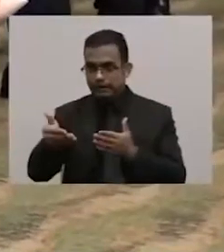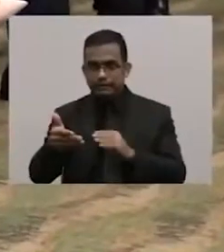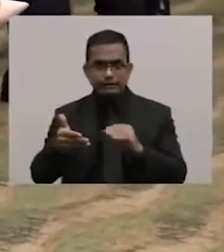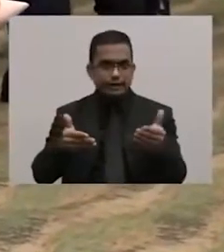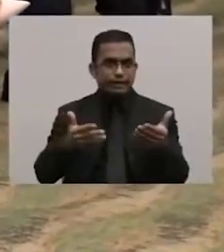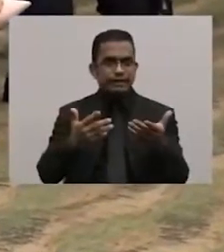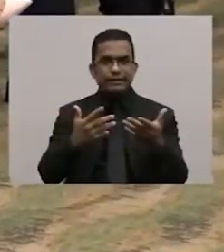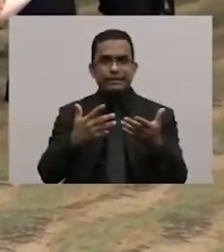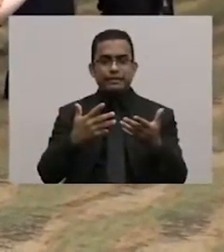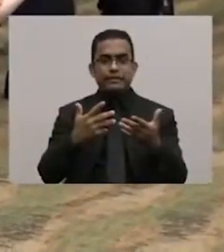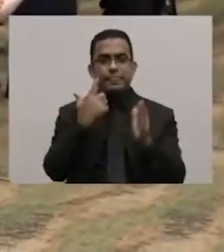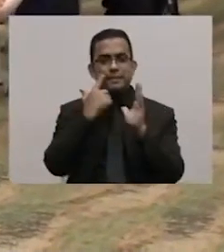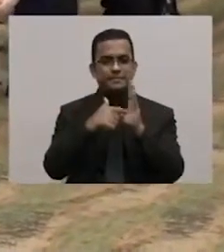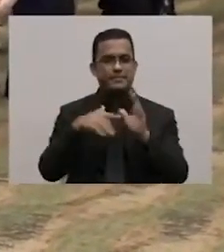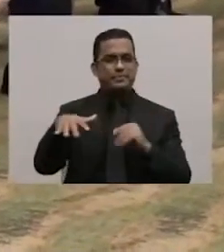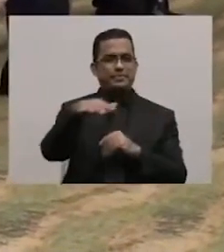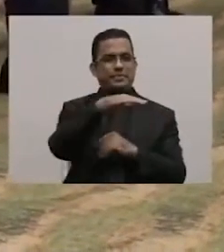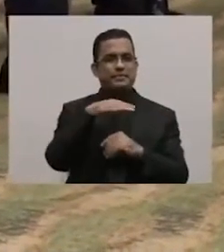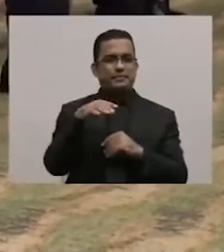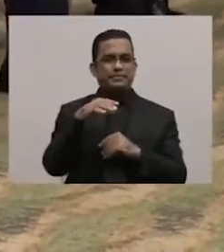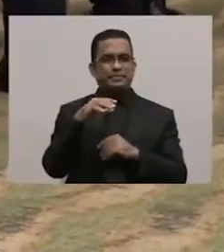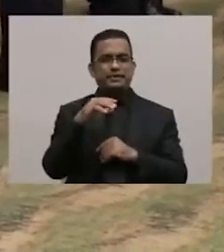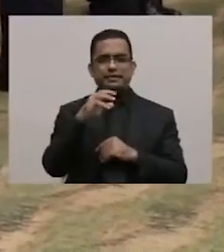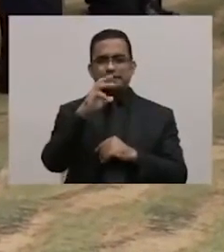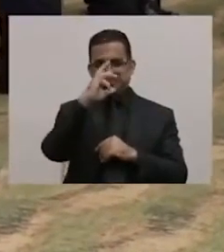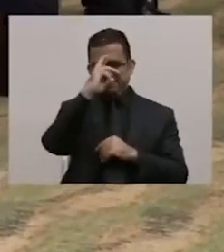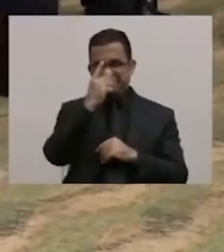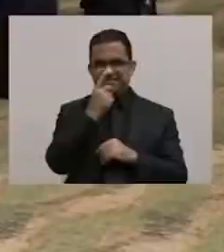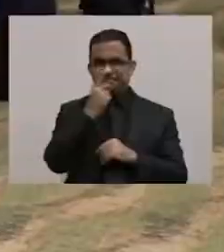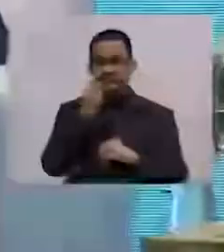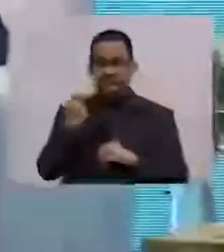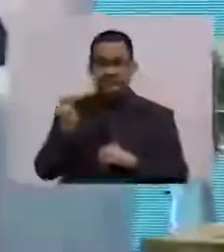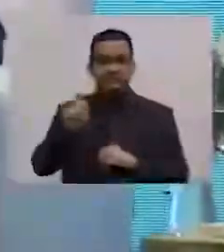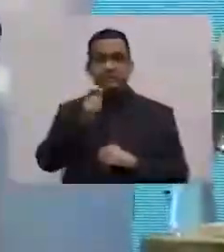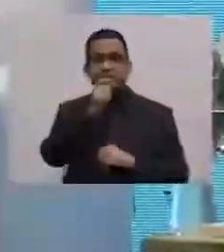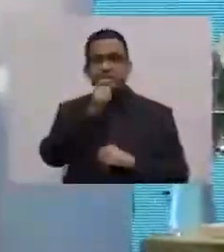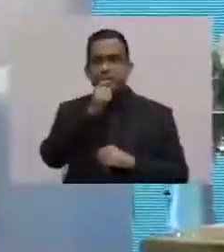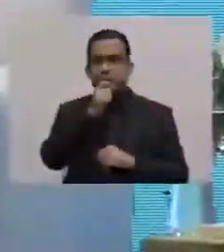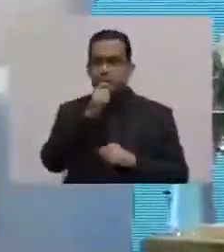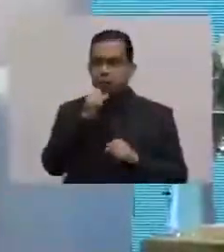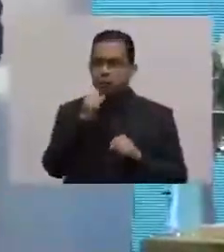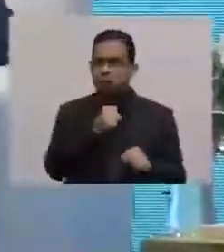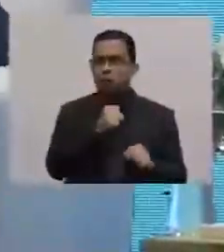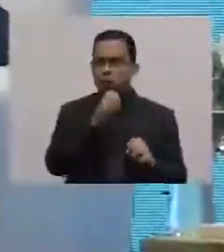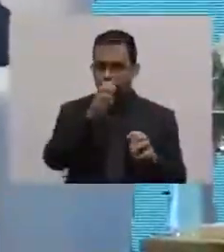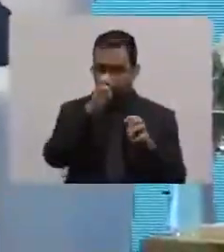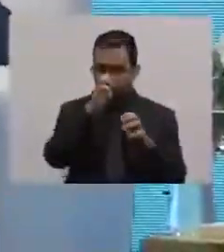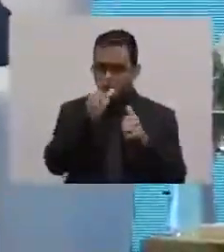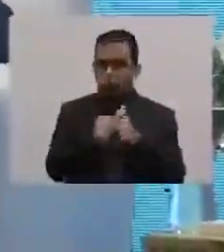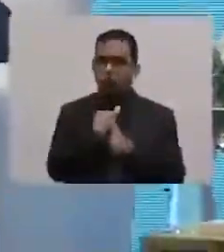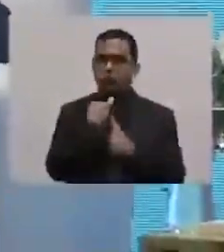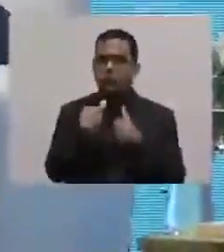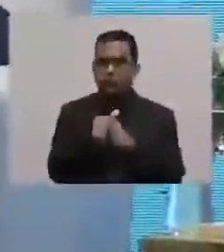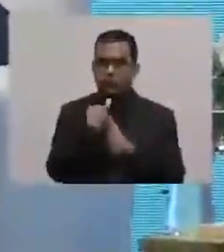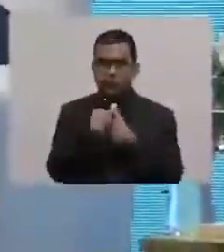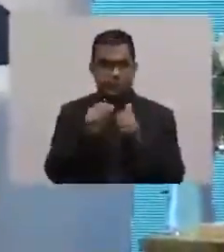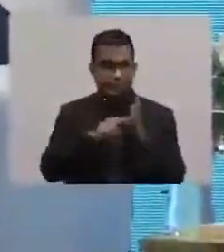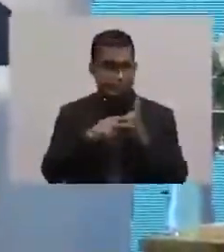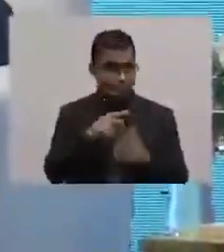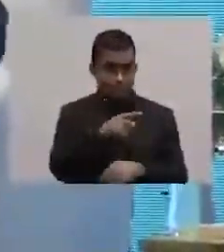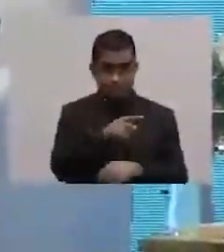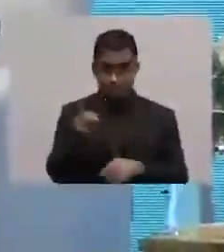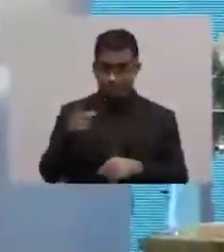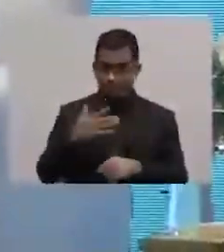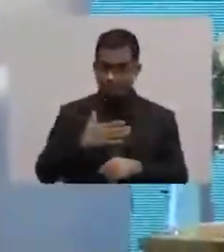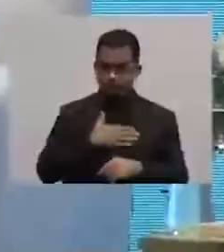agresiva con el ejercicio del periodismo. Por tanto, quiero aprovechar este escenario para rendir.